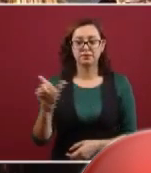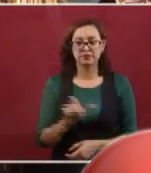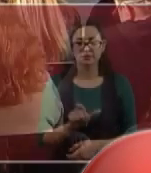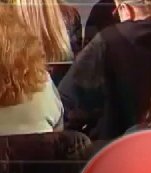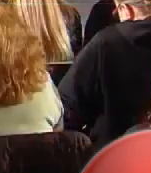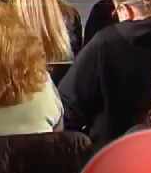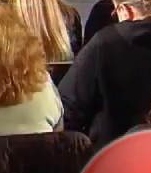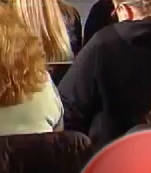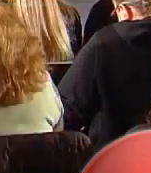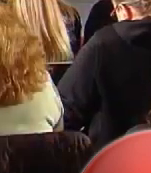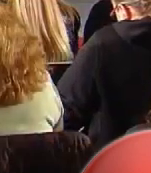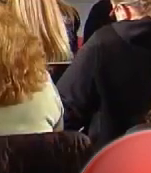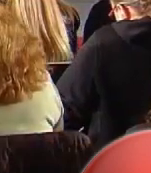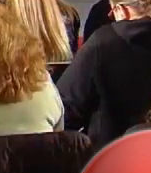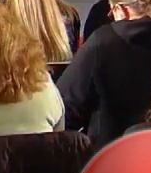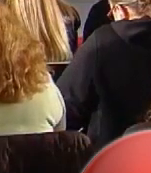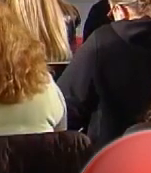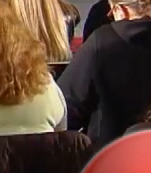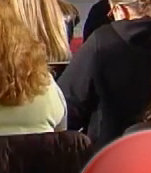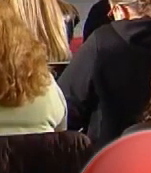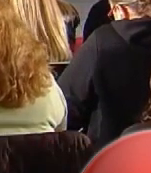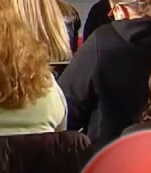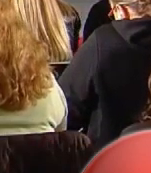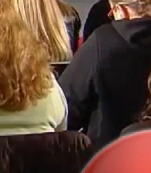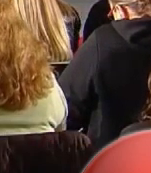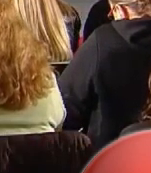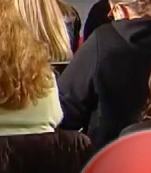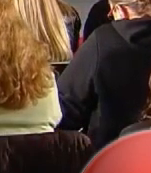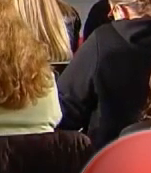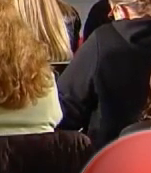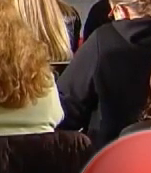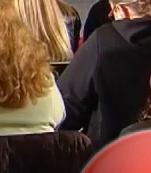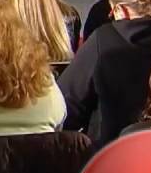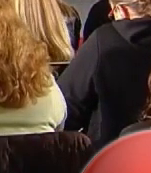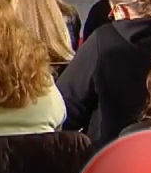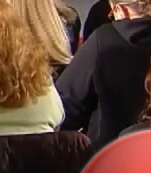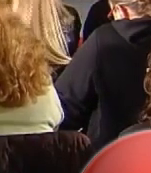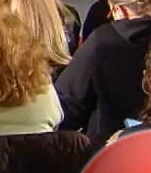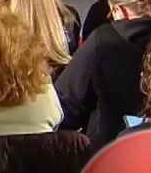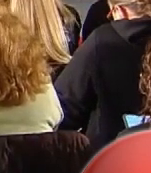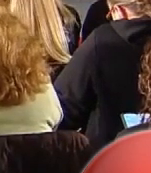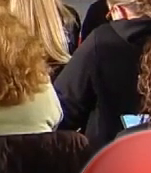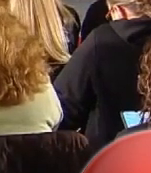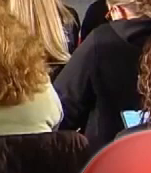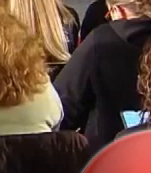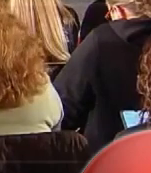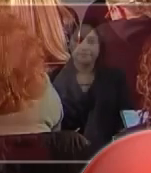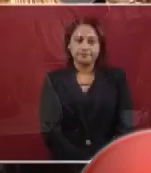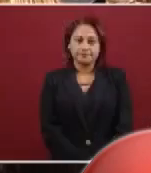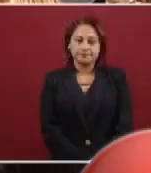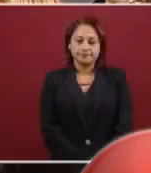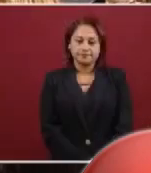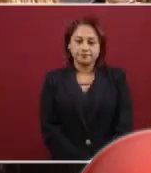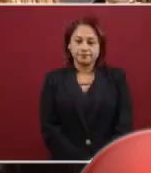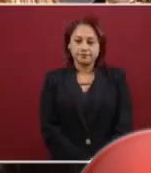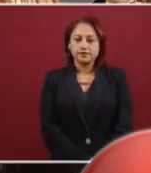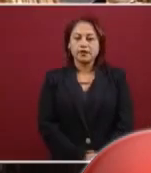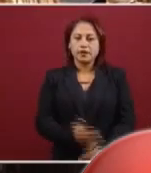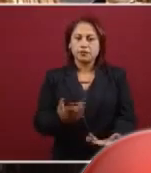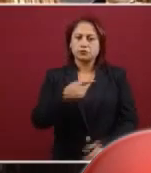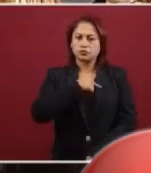Es, como ya lo expresé, una opción. Estamos